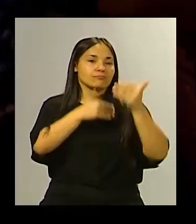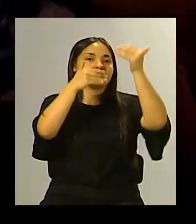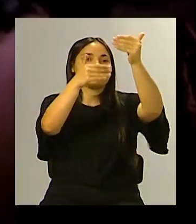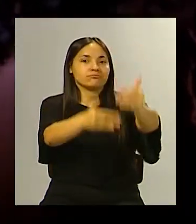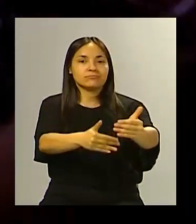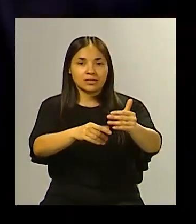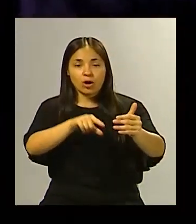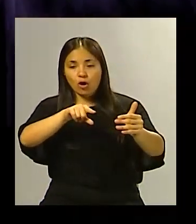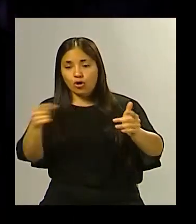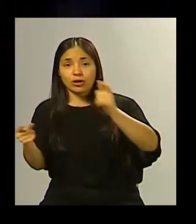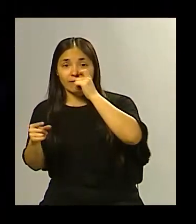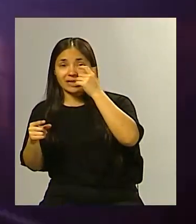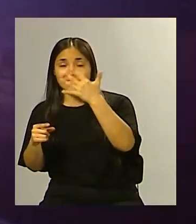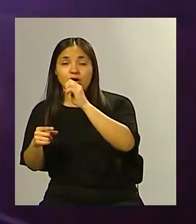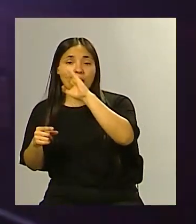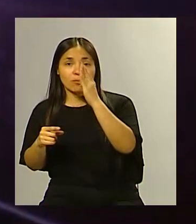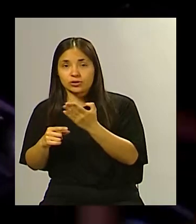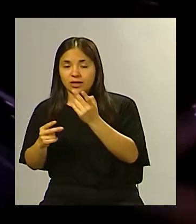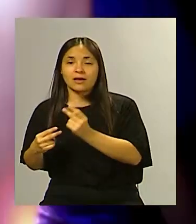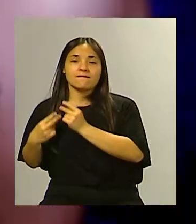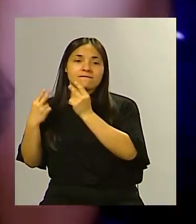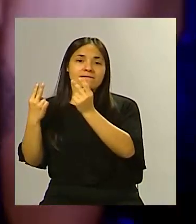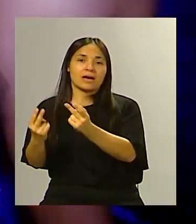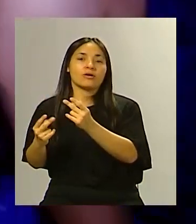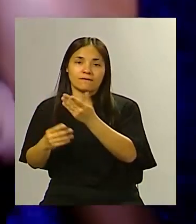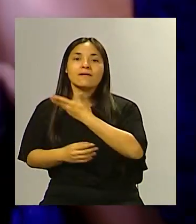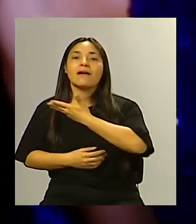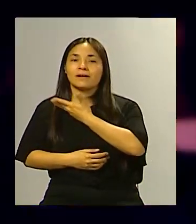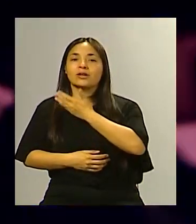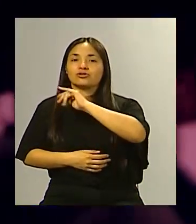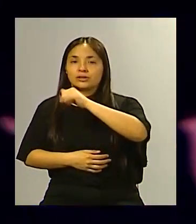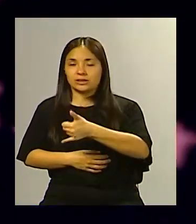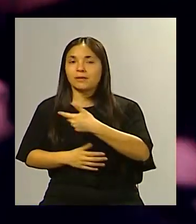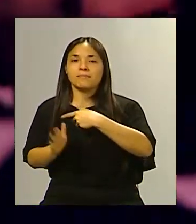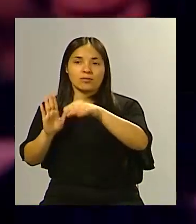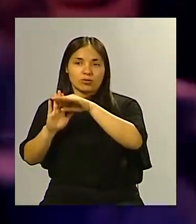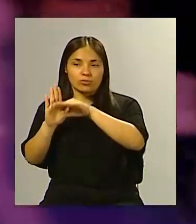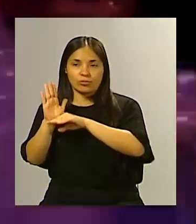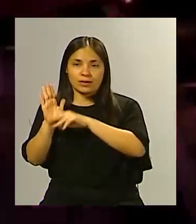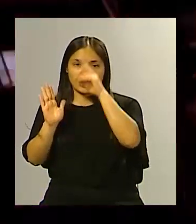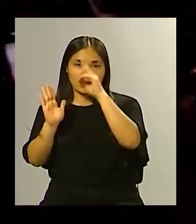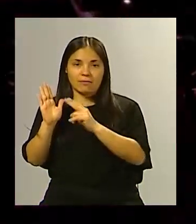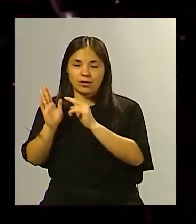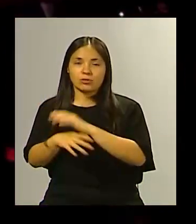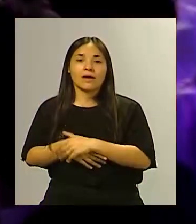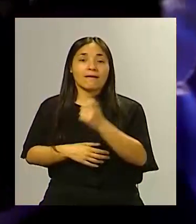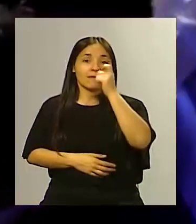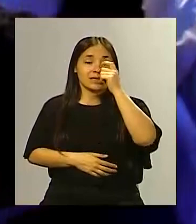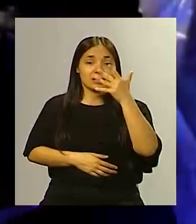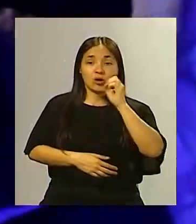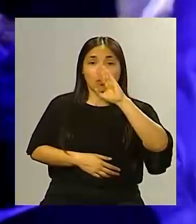un 25% viajó para lo que fue febrero, con estos acatamientos que recién te decía, y un